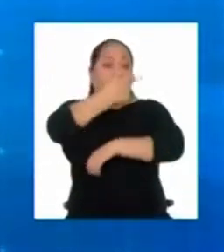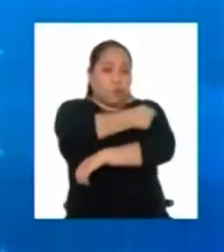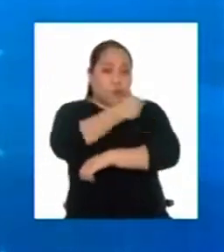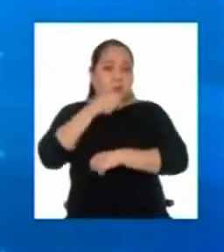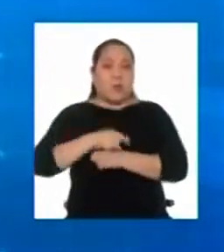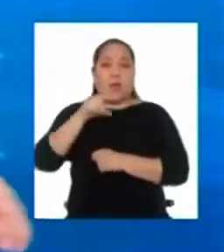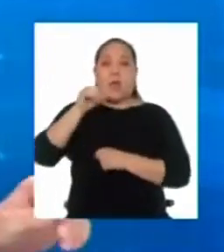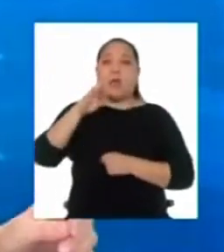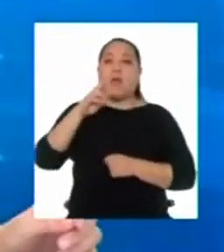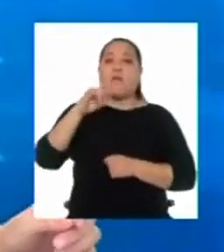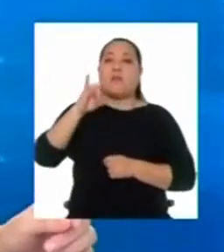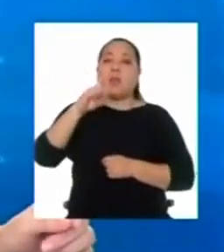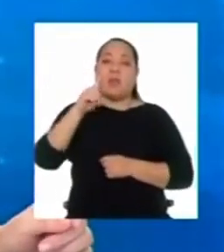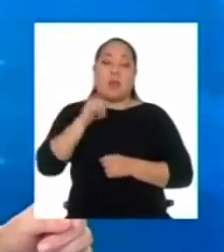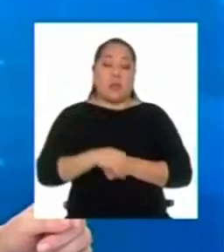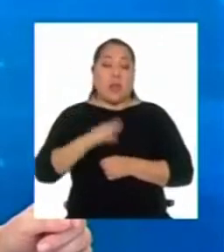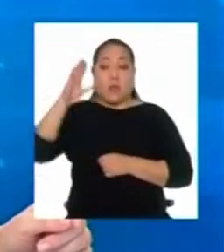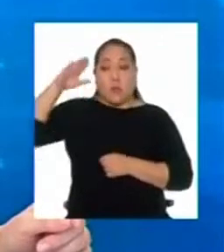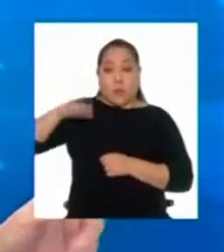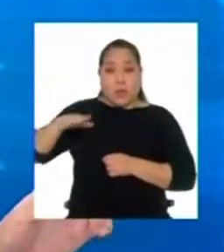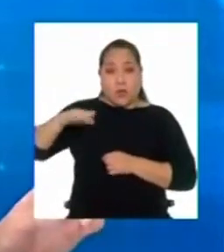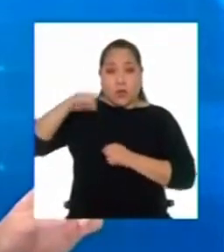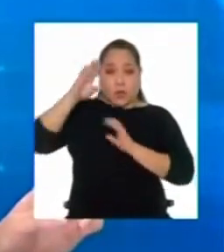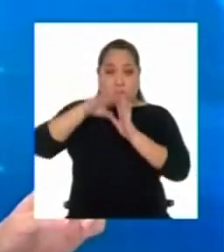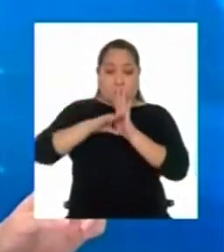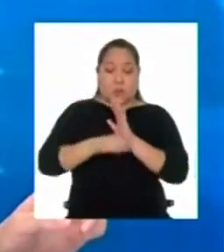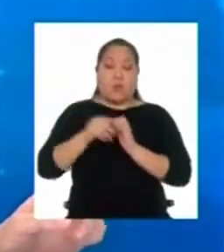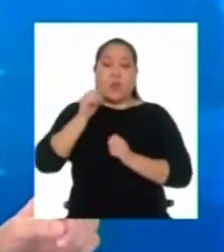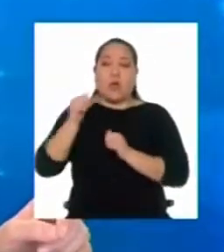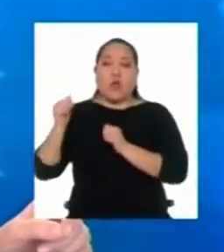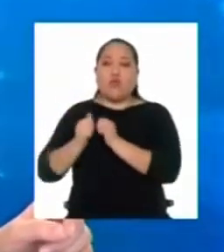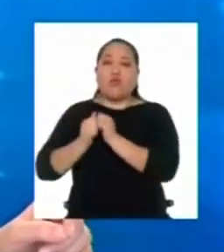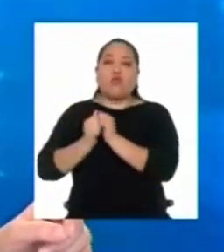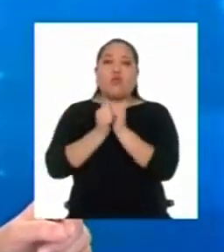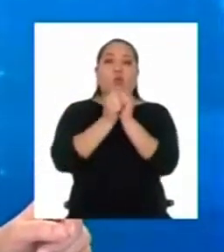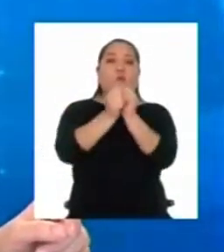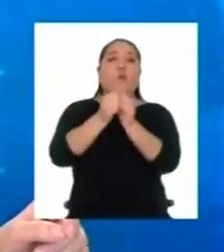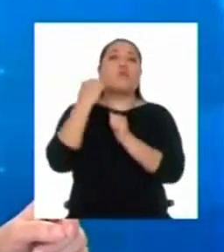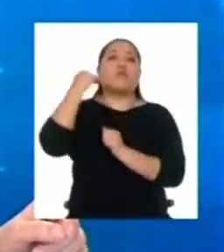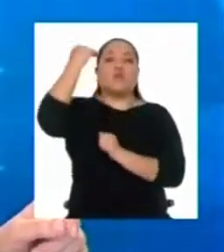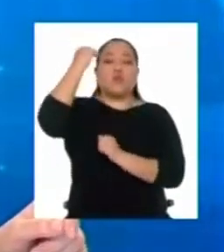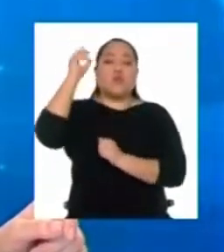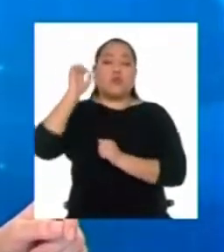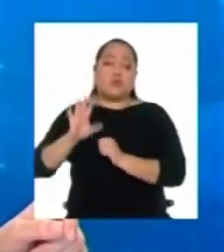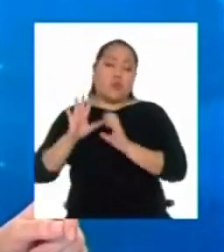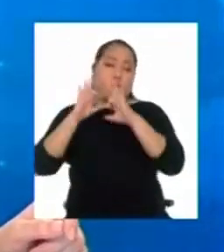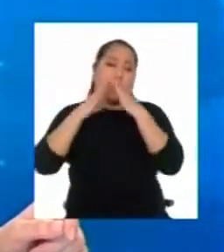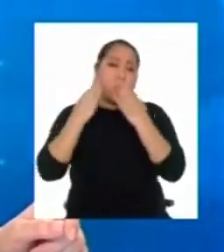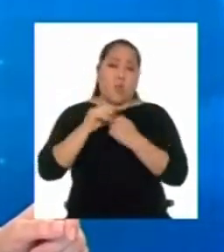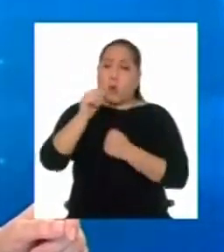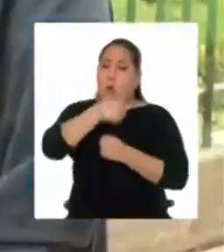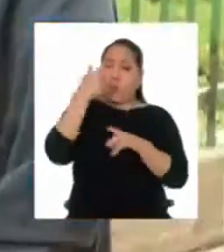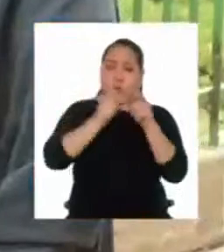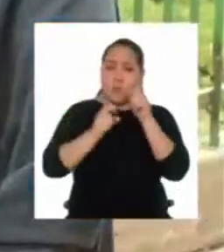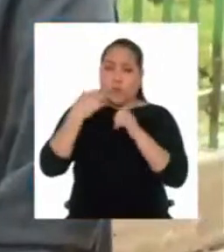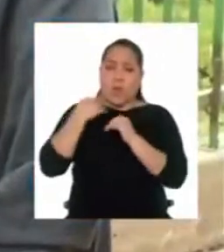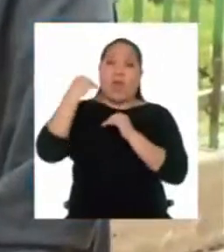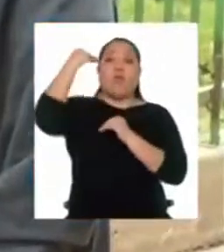Jiménez, indicó que los menores pueden acudir con un adulto mayor independientemente que sea o no su familiar directo.